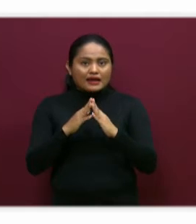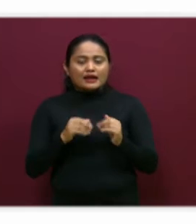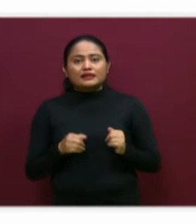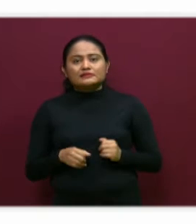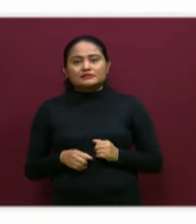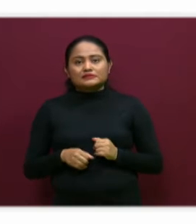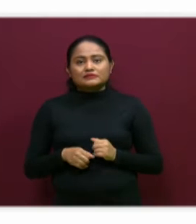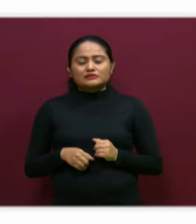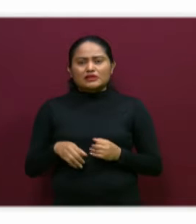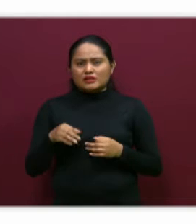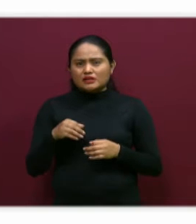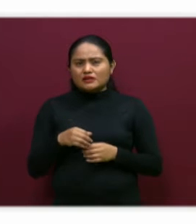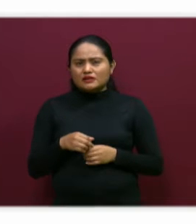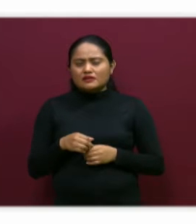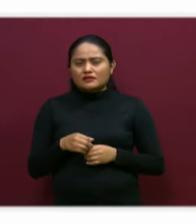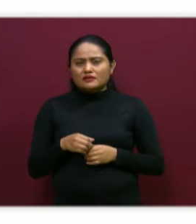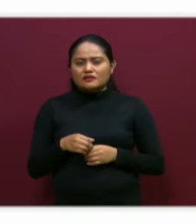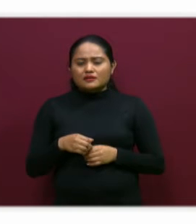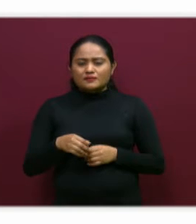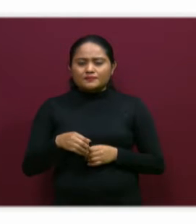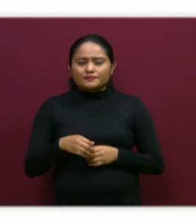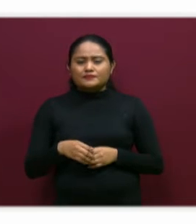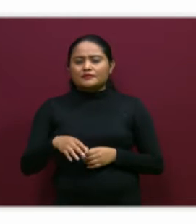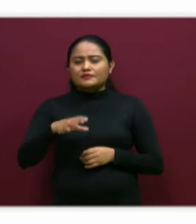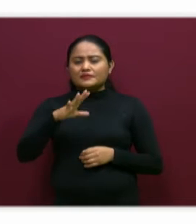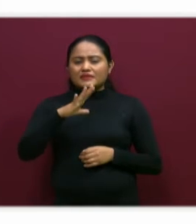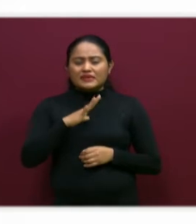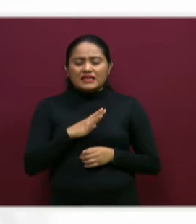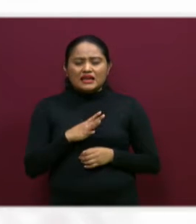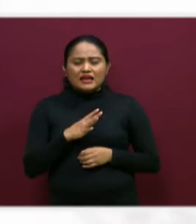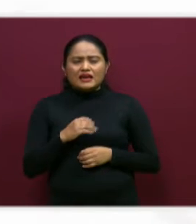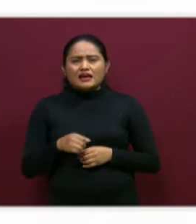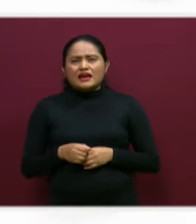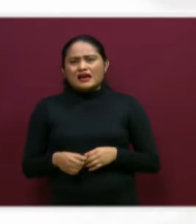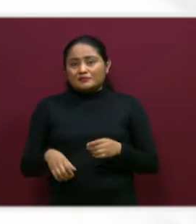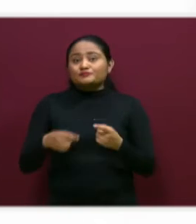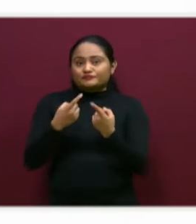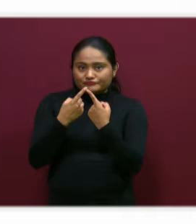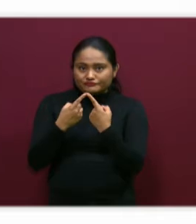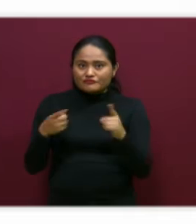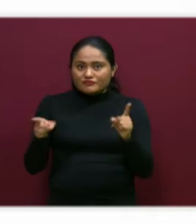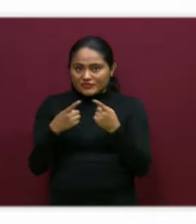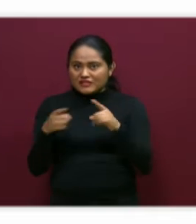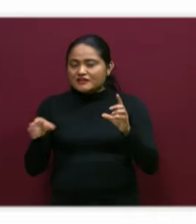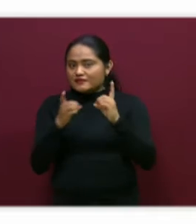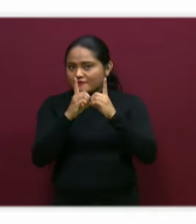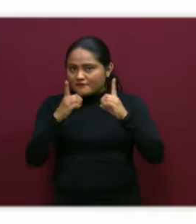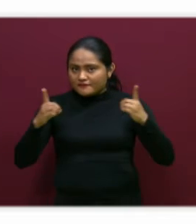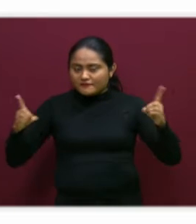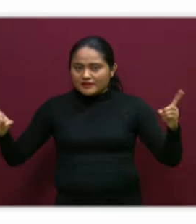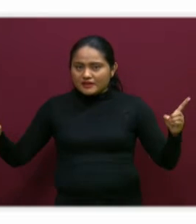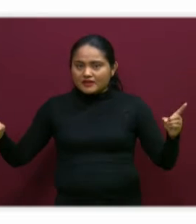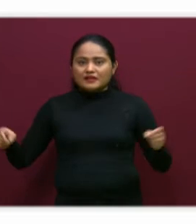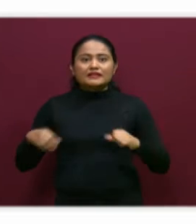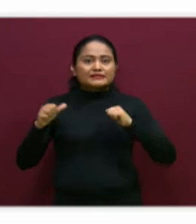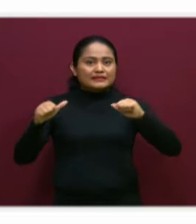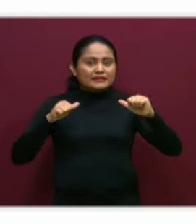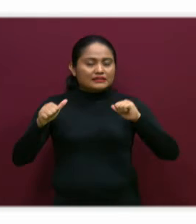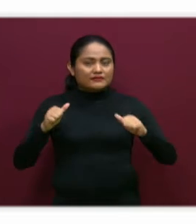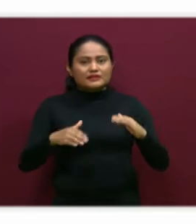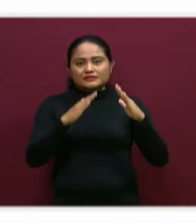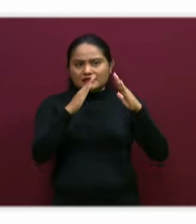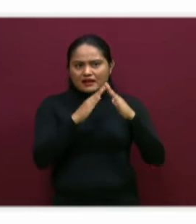donde se puedan fomentar estas estas habilidades adaptativas en las y los participantes y